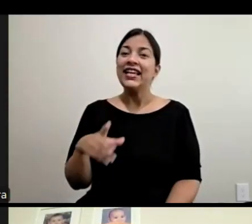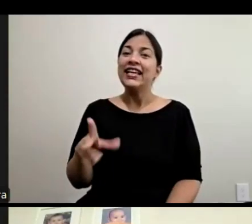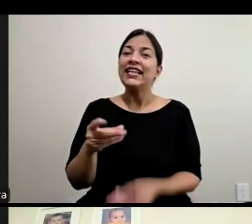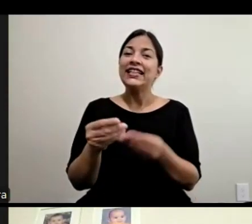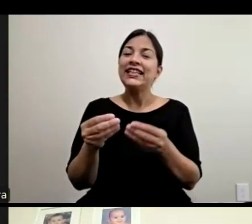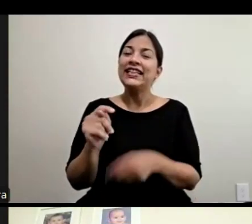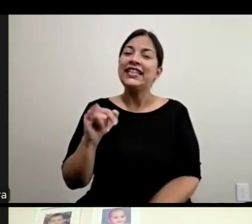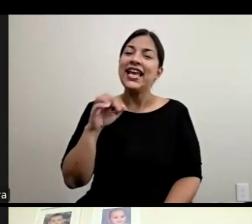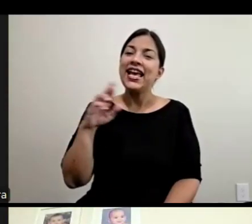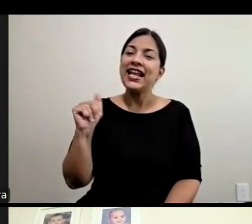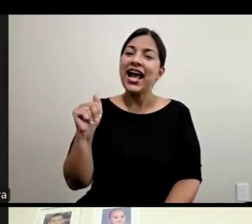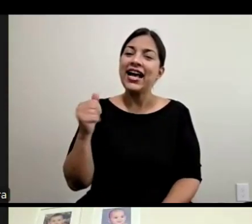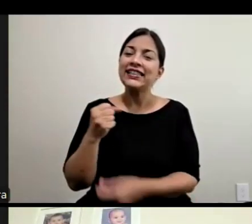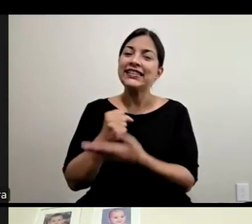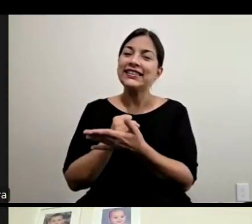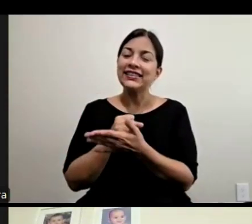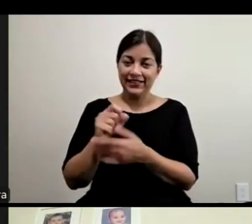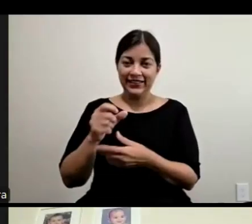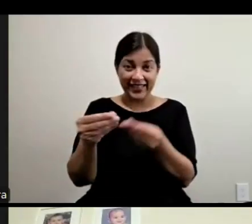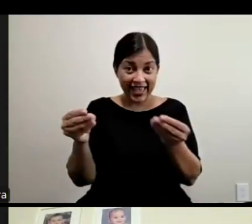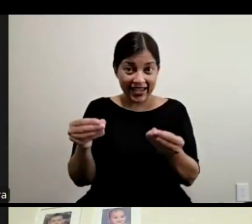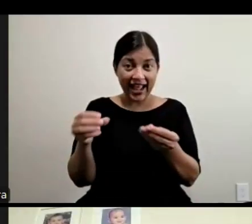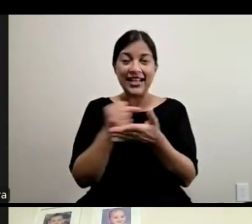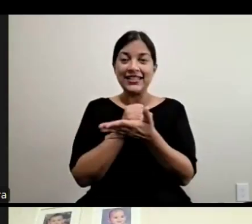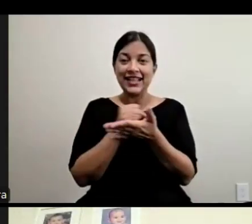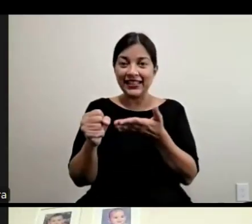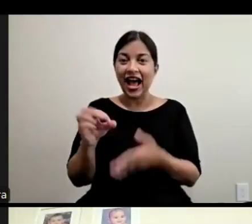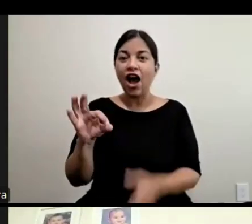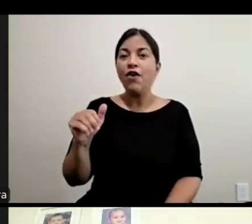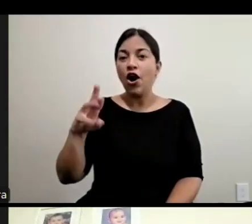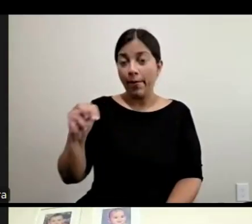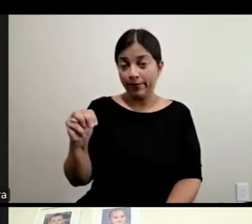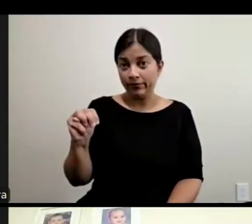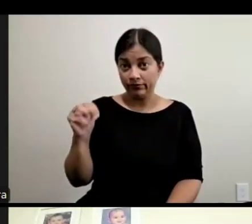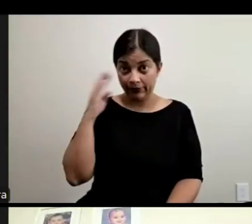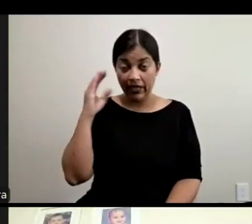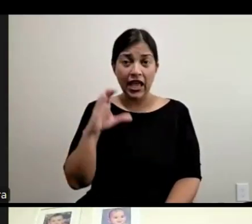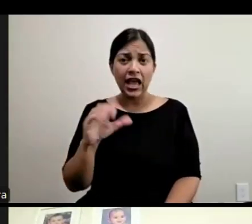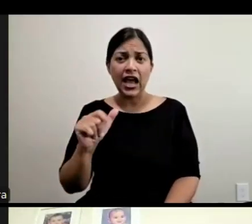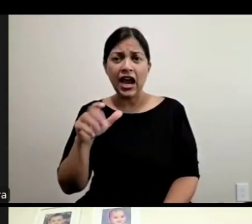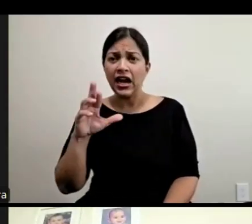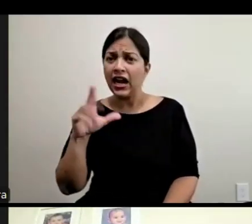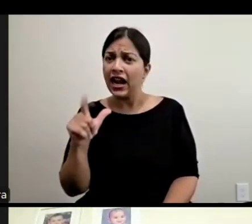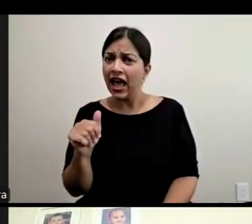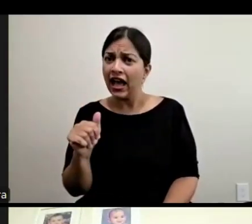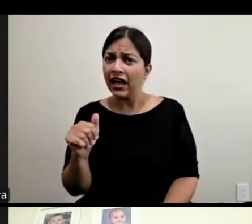Santa Isabel. Carla Escalera, que era una ex baloncelista nuestra